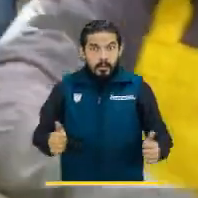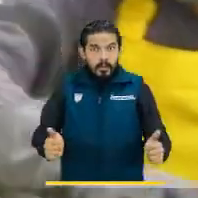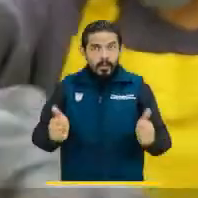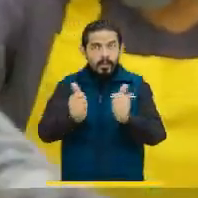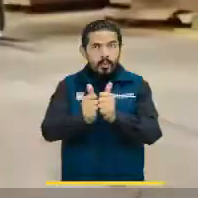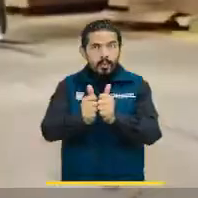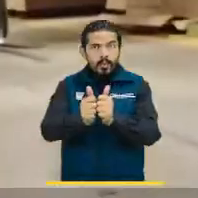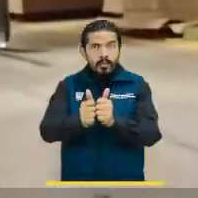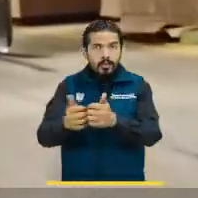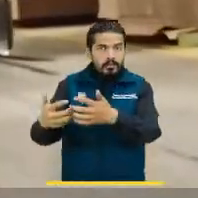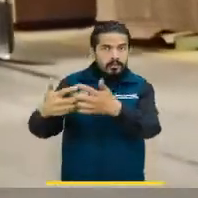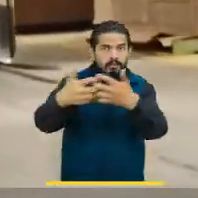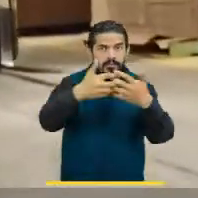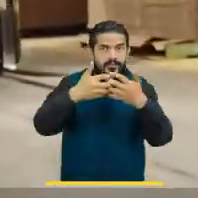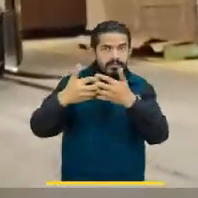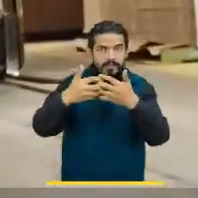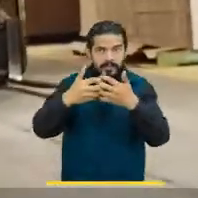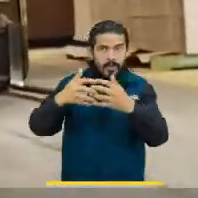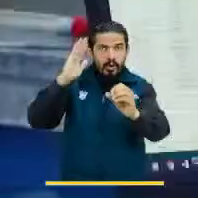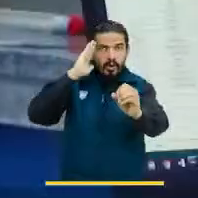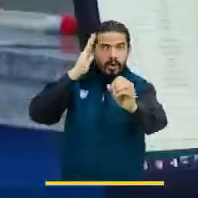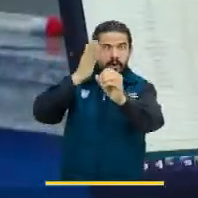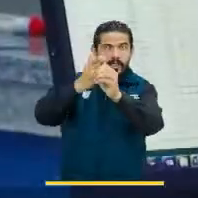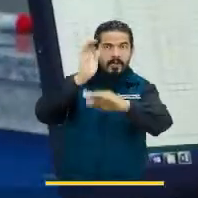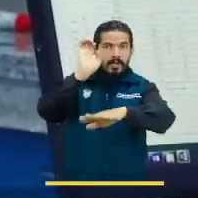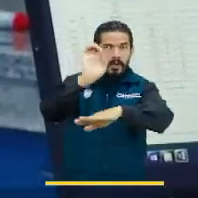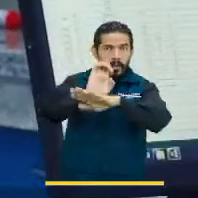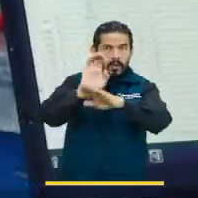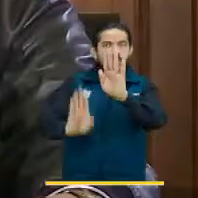juntos, construimos el Ecuador de la